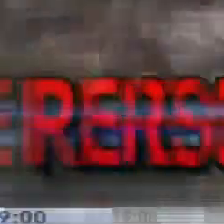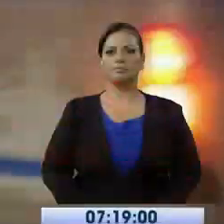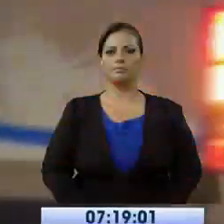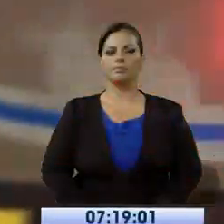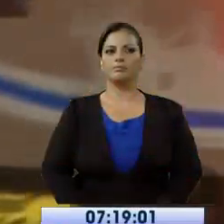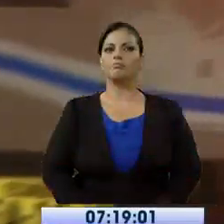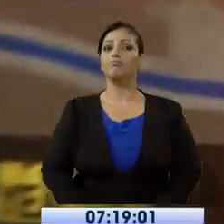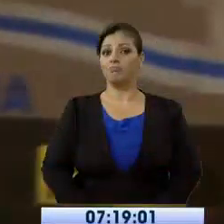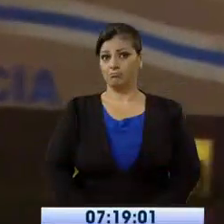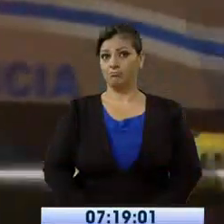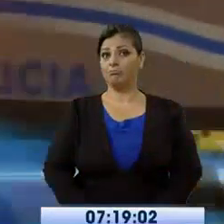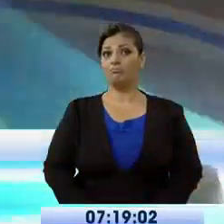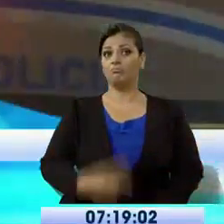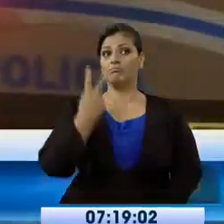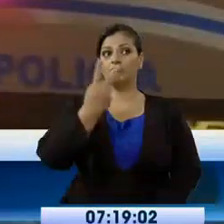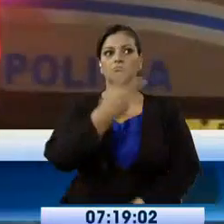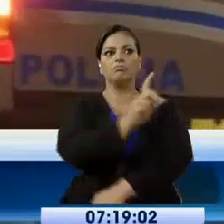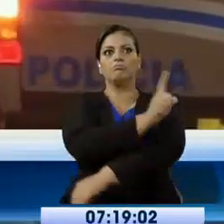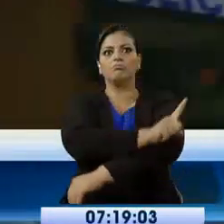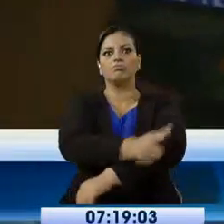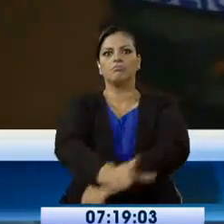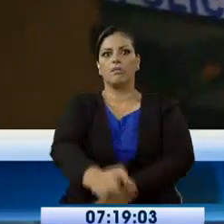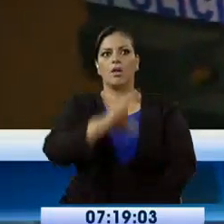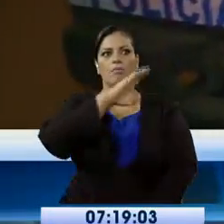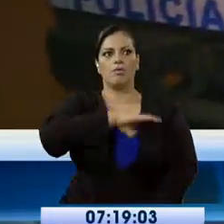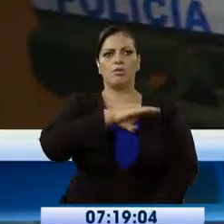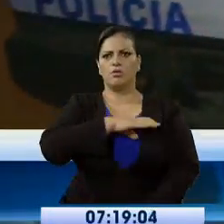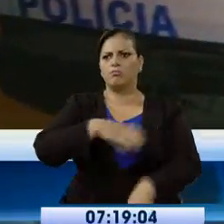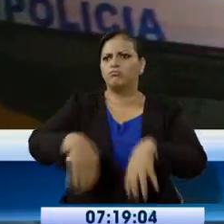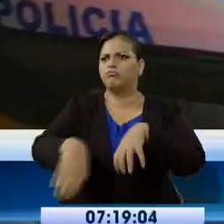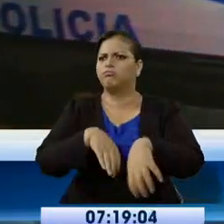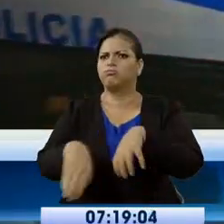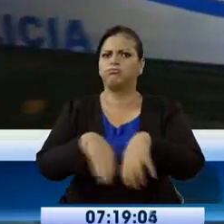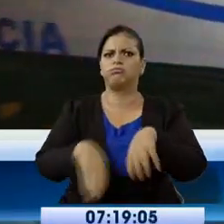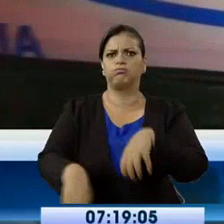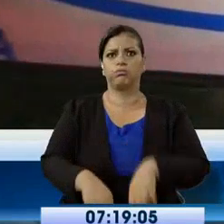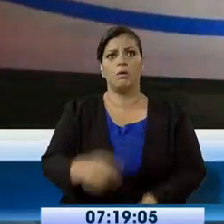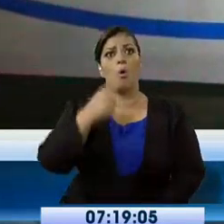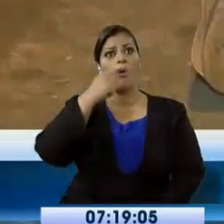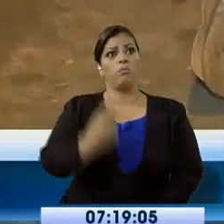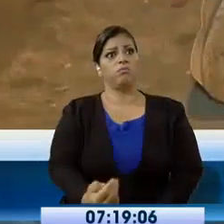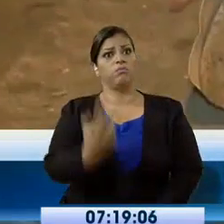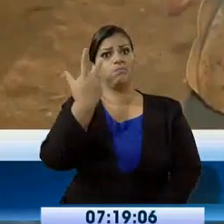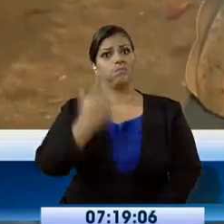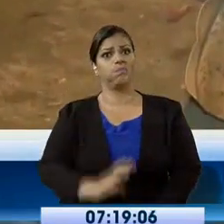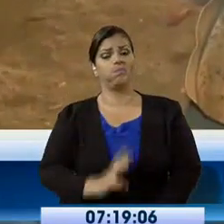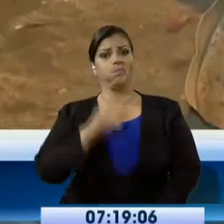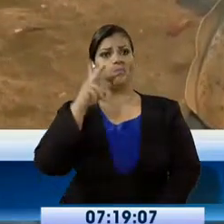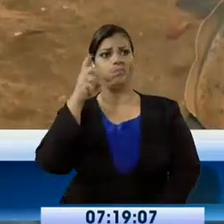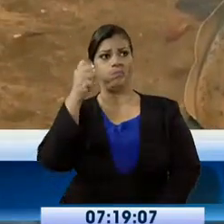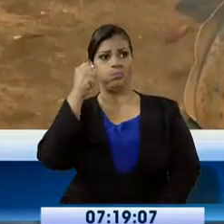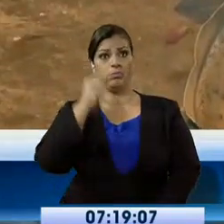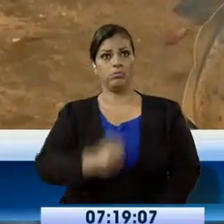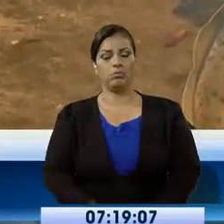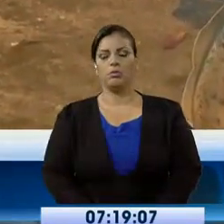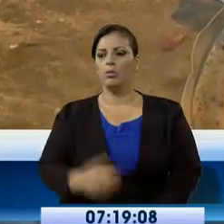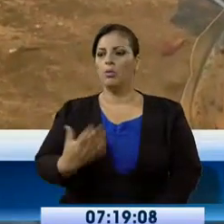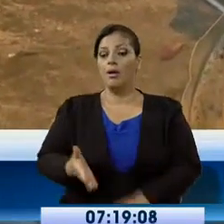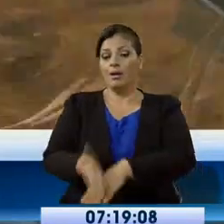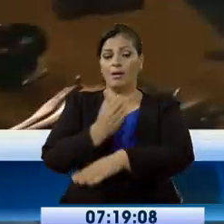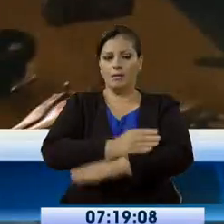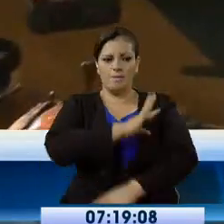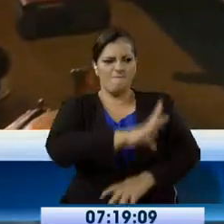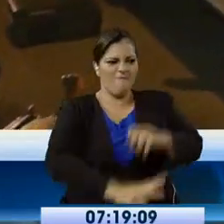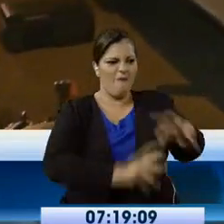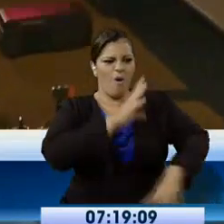La policía en el cantón La Libertad protagonizó una persecución a tres supuestos antisociales que aparentemente huían después de efectuar un